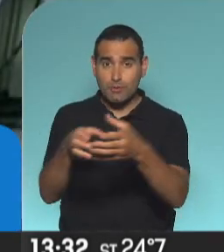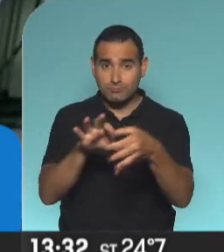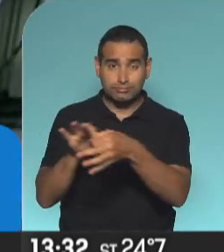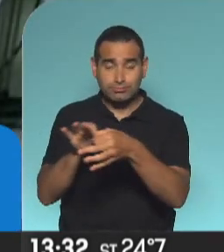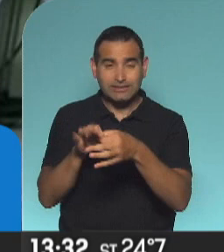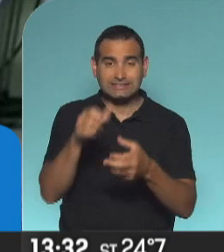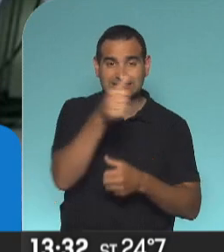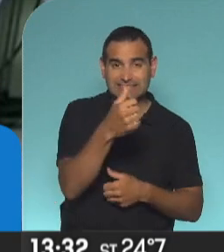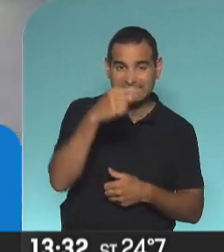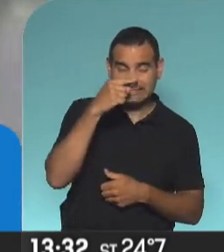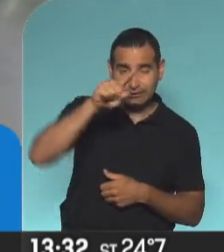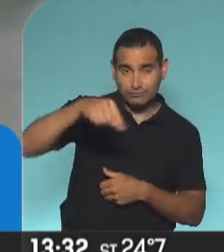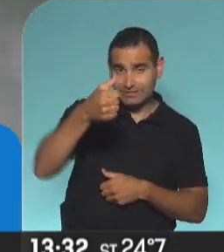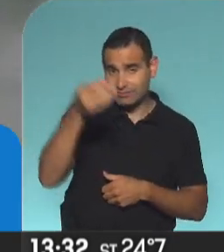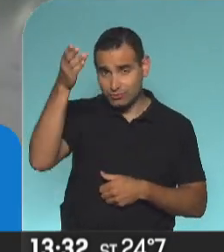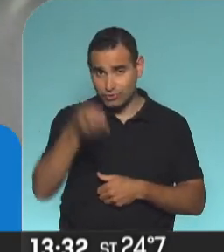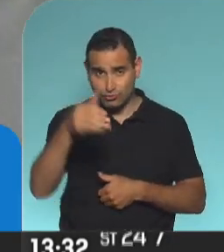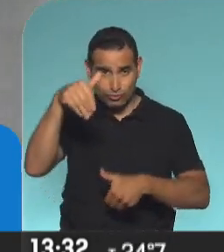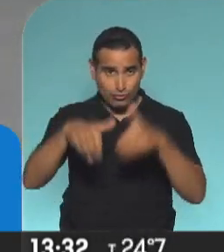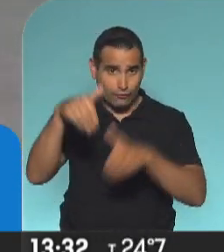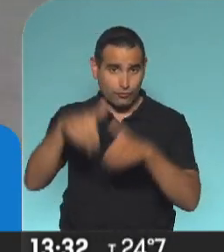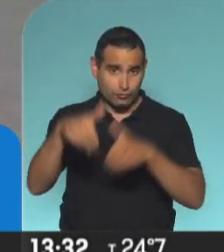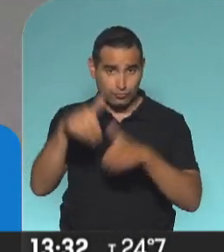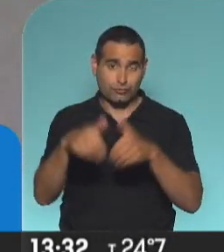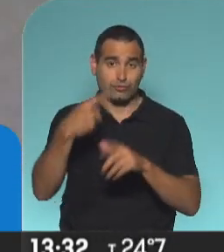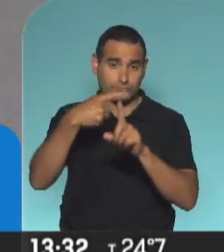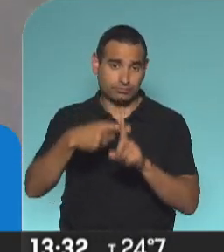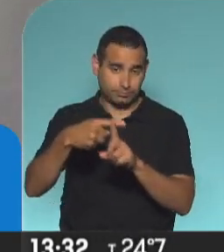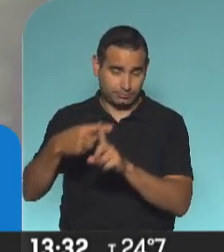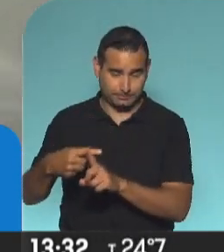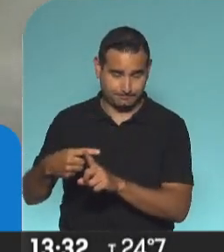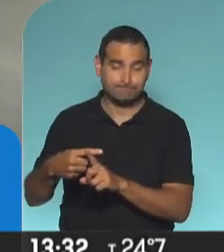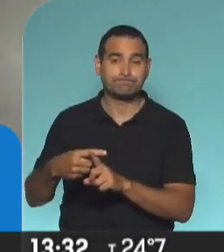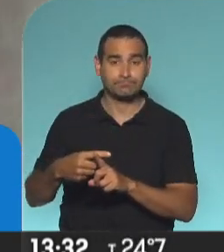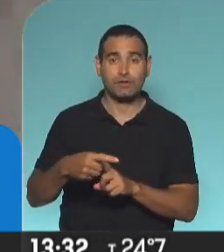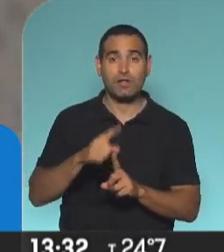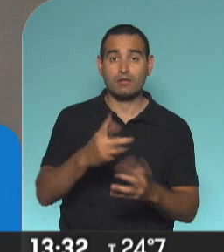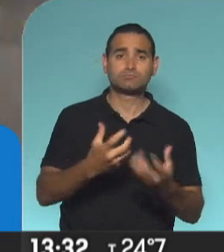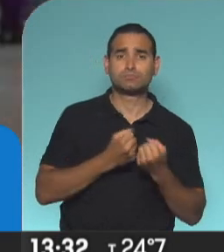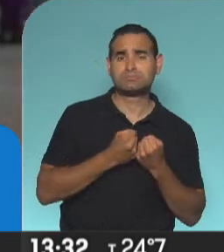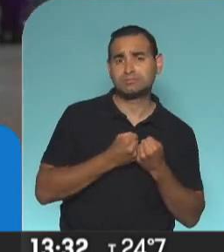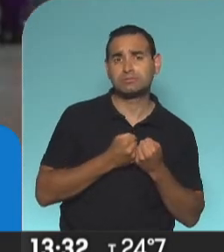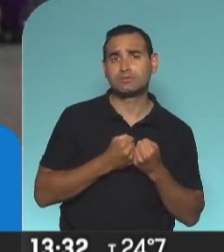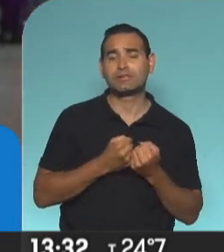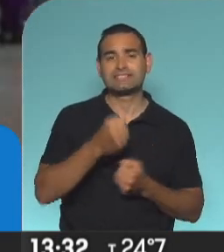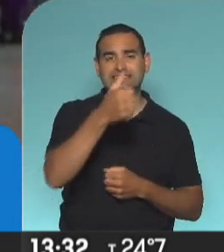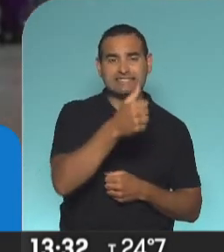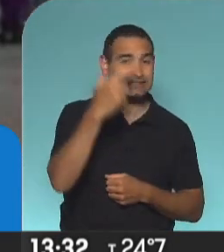el 67,6% de los votos contados en un primer boletín. La abstención alcanzó al